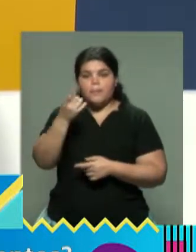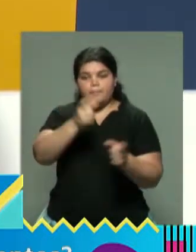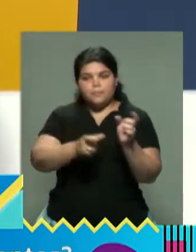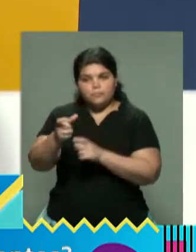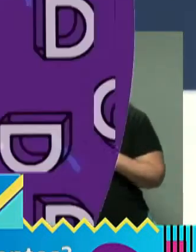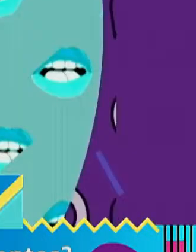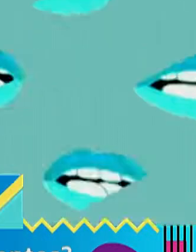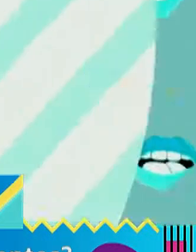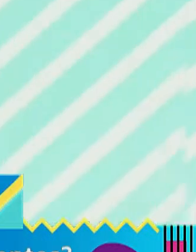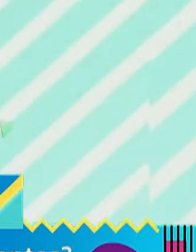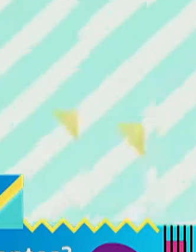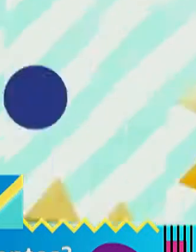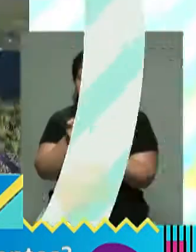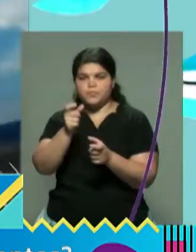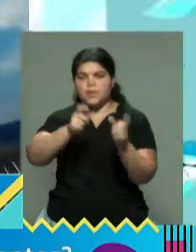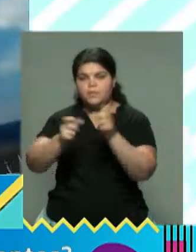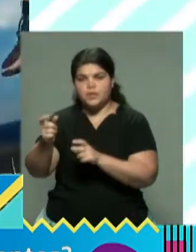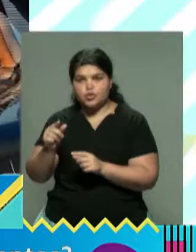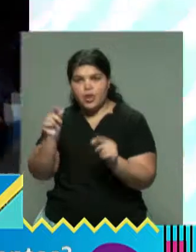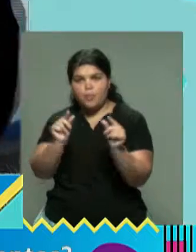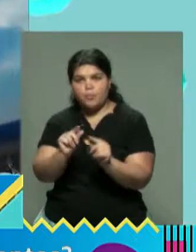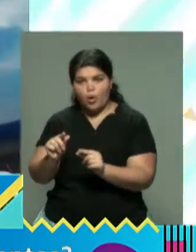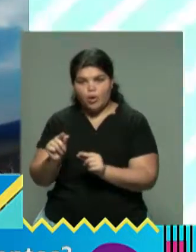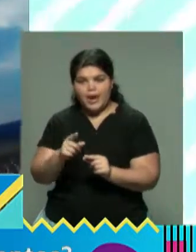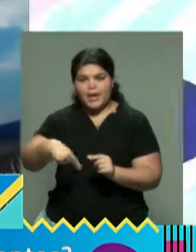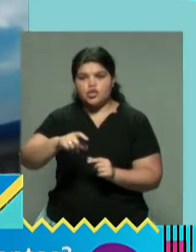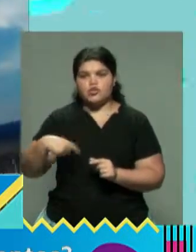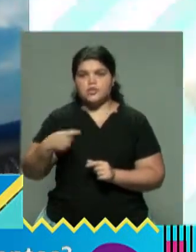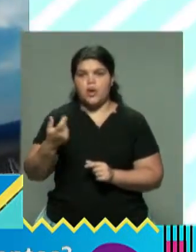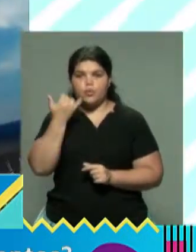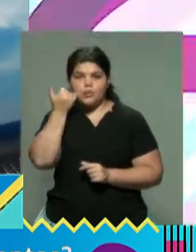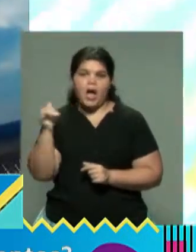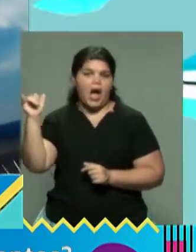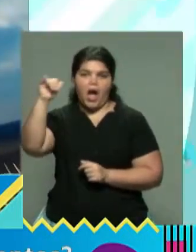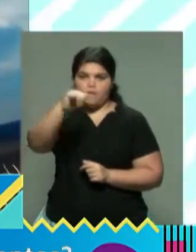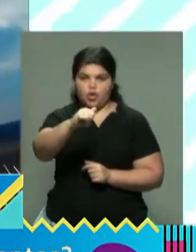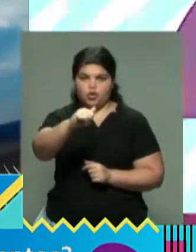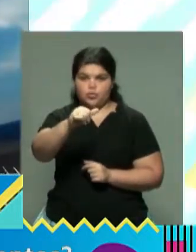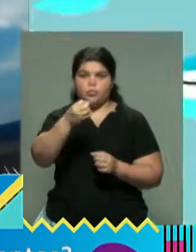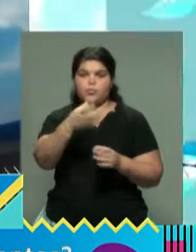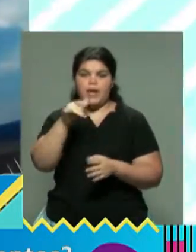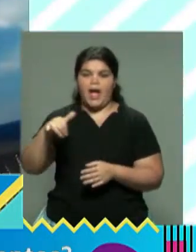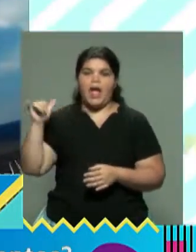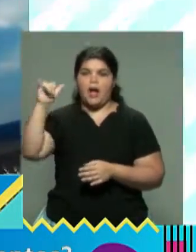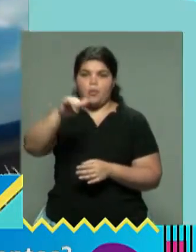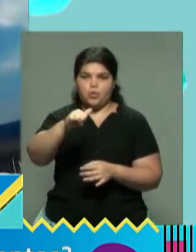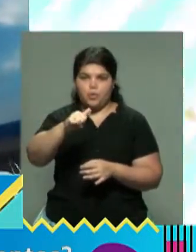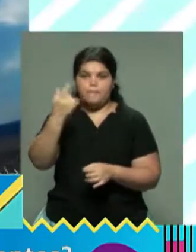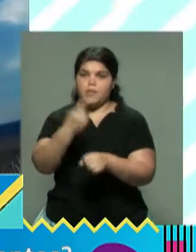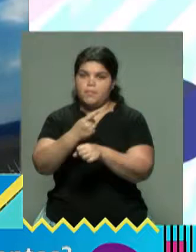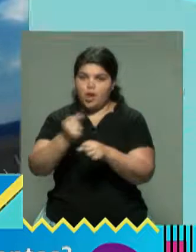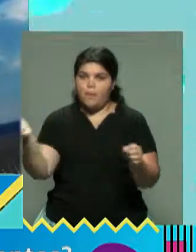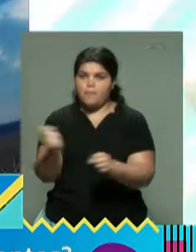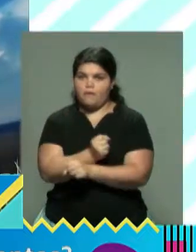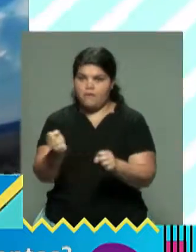esto para dar la actividad ya tenés que tener sí o sí un seguro mínimo del avión. Si no, aeropuerto no te permite despegar. O sea,